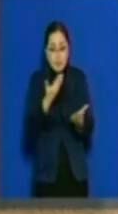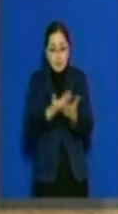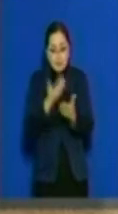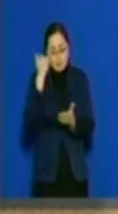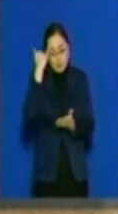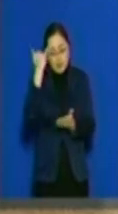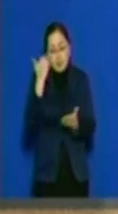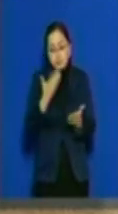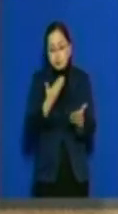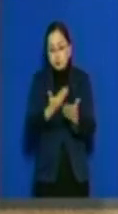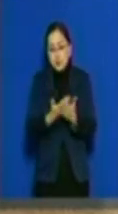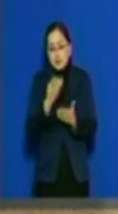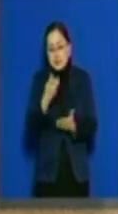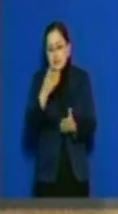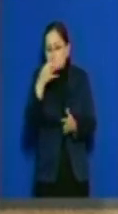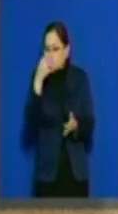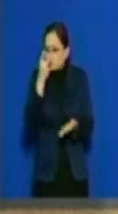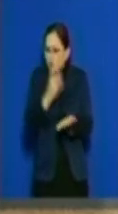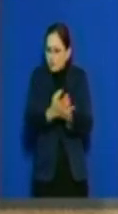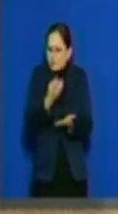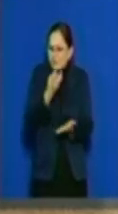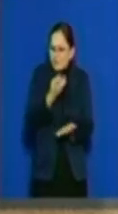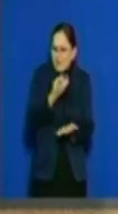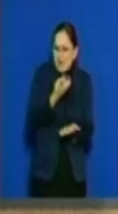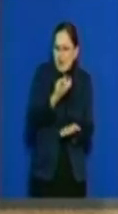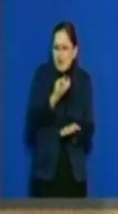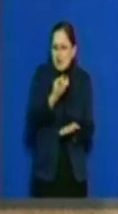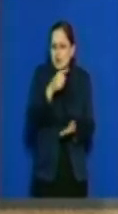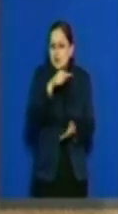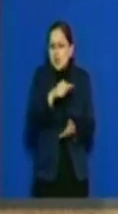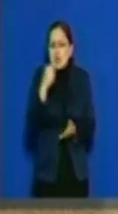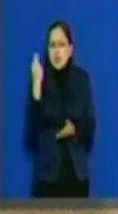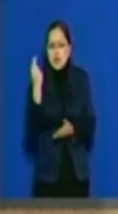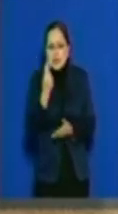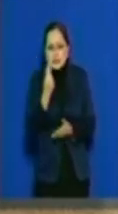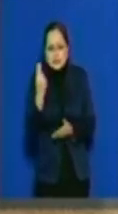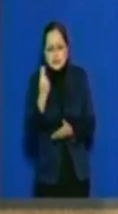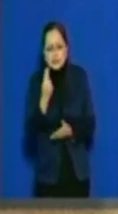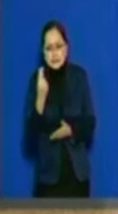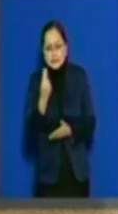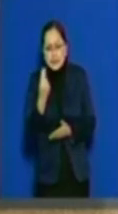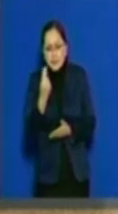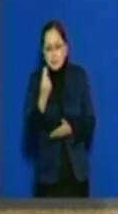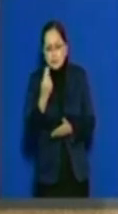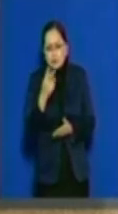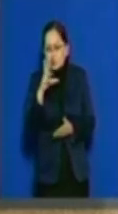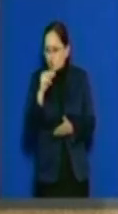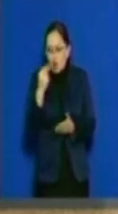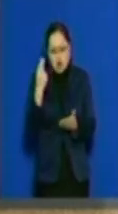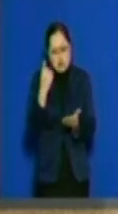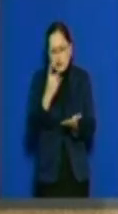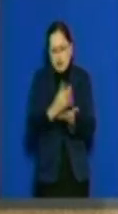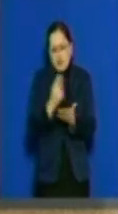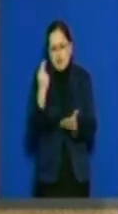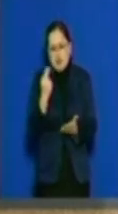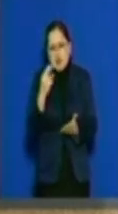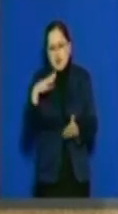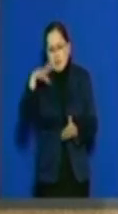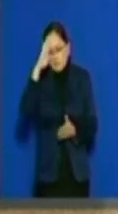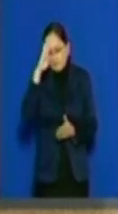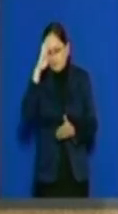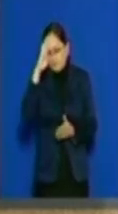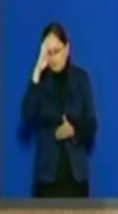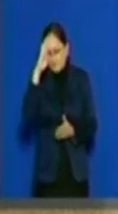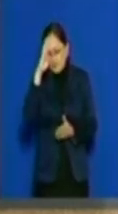no solamente la necesidad de tener conciencia de lo que son estas